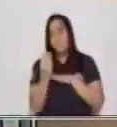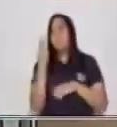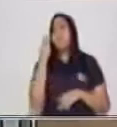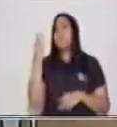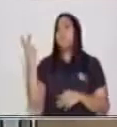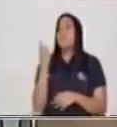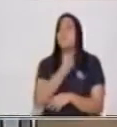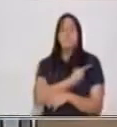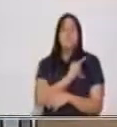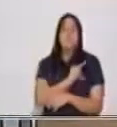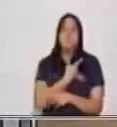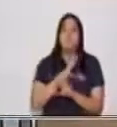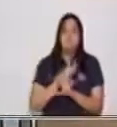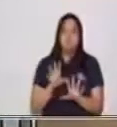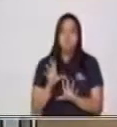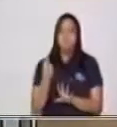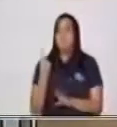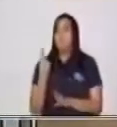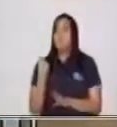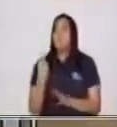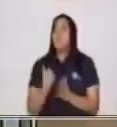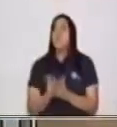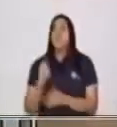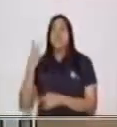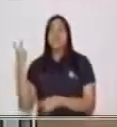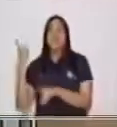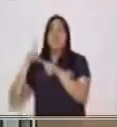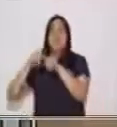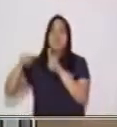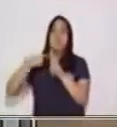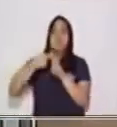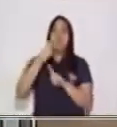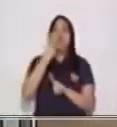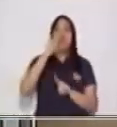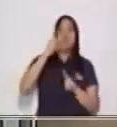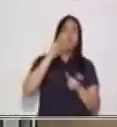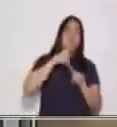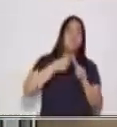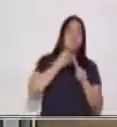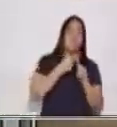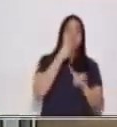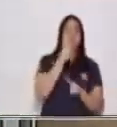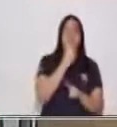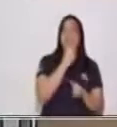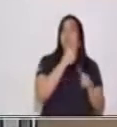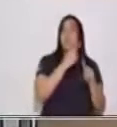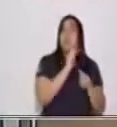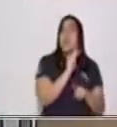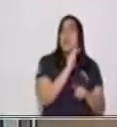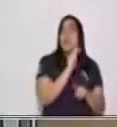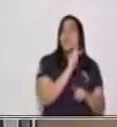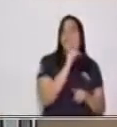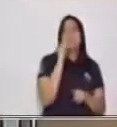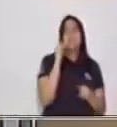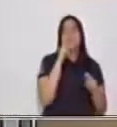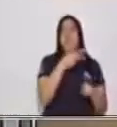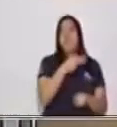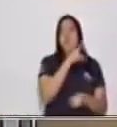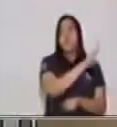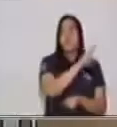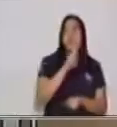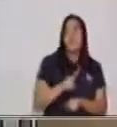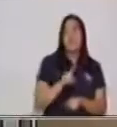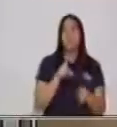la única que nos queda. Y nos queda entonces 2x más 2x más 2 más x menos 22 igual a